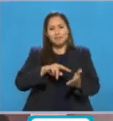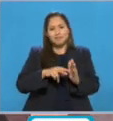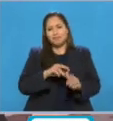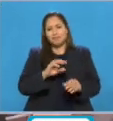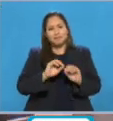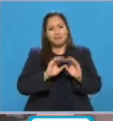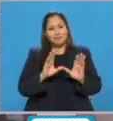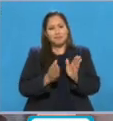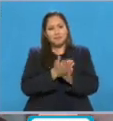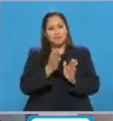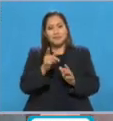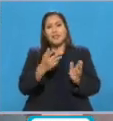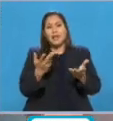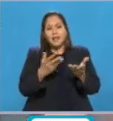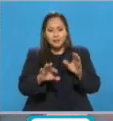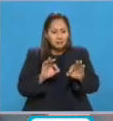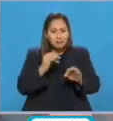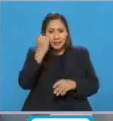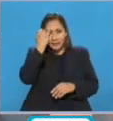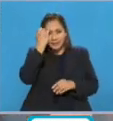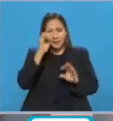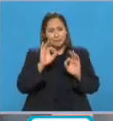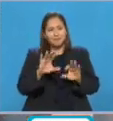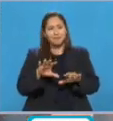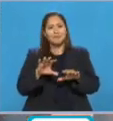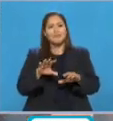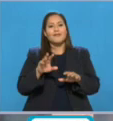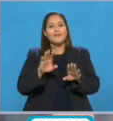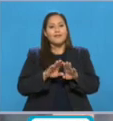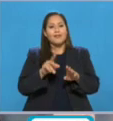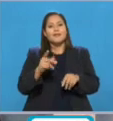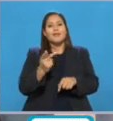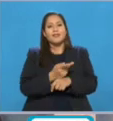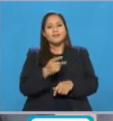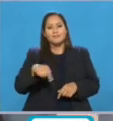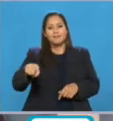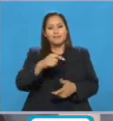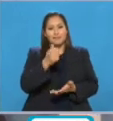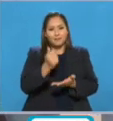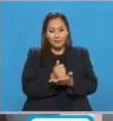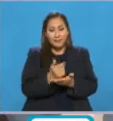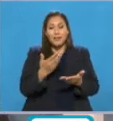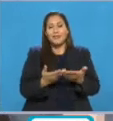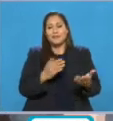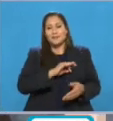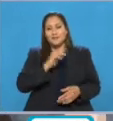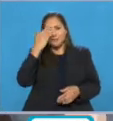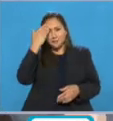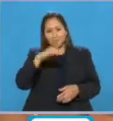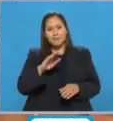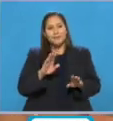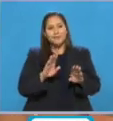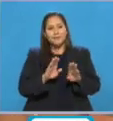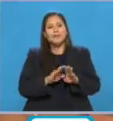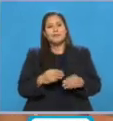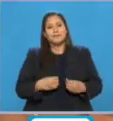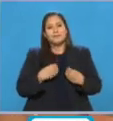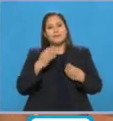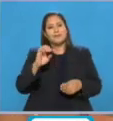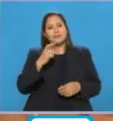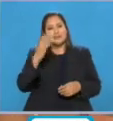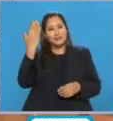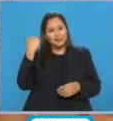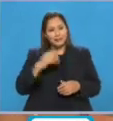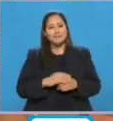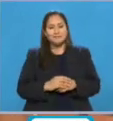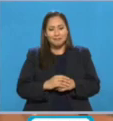pues la realizaste con una idea extraordinaria y de conocer todo esto que está pasando en la ciudad. Exacto, y ahora podemos saber cómo invertir, Totalmente. ¿no? Vamos a Y tener